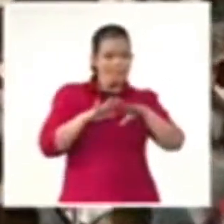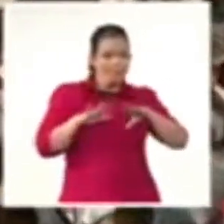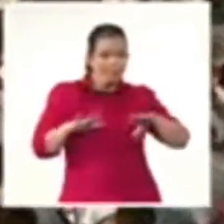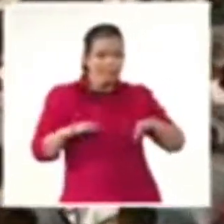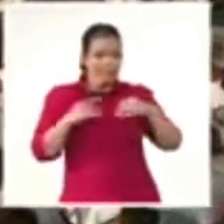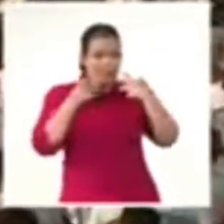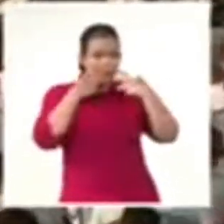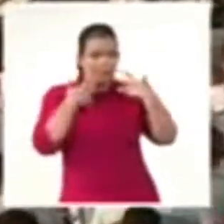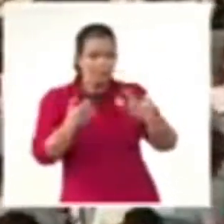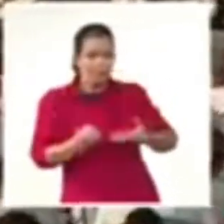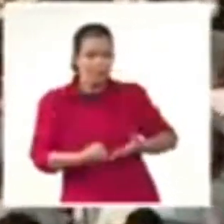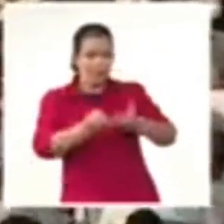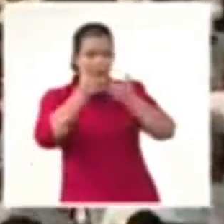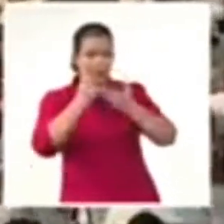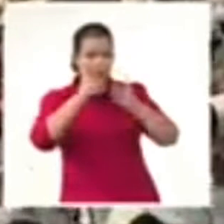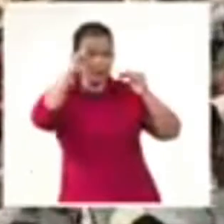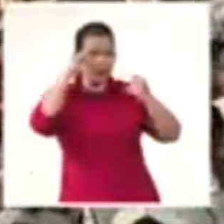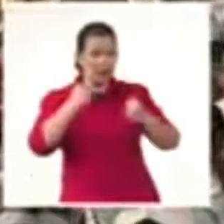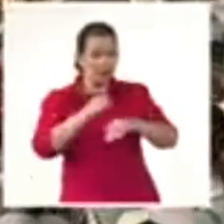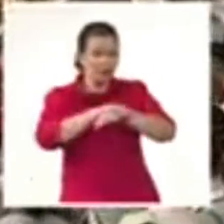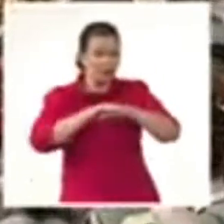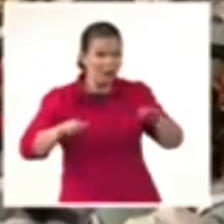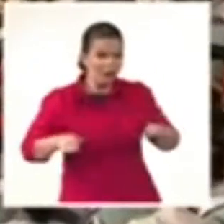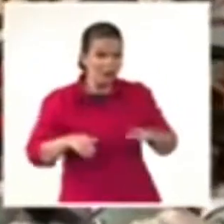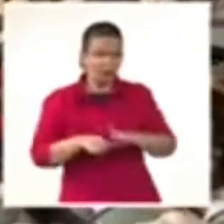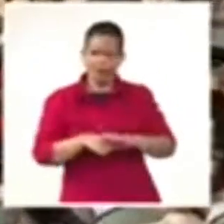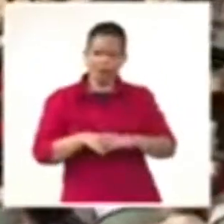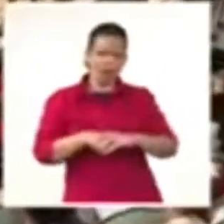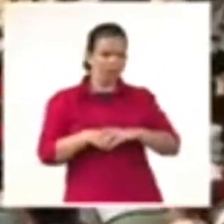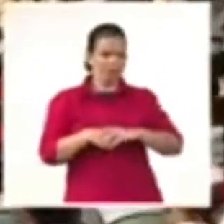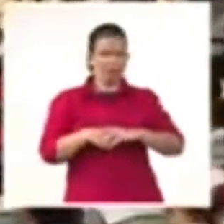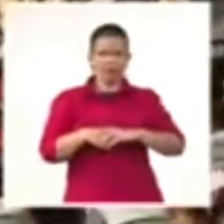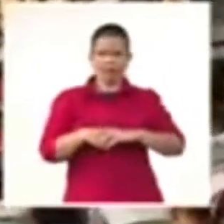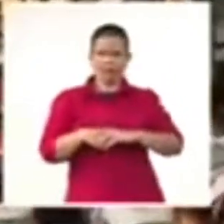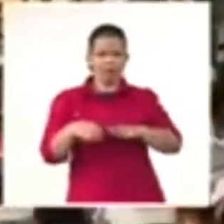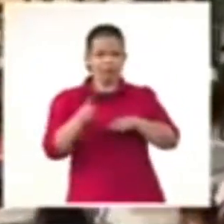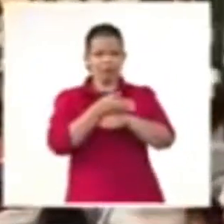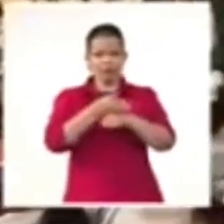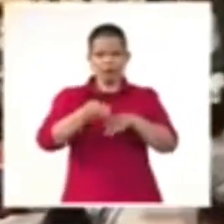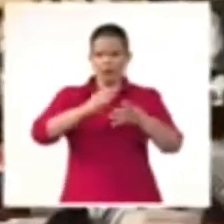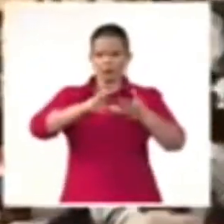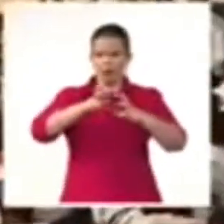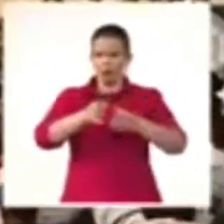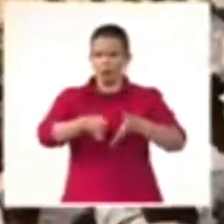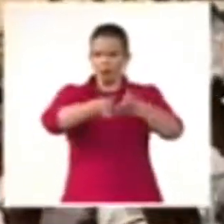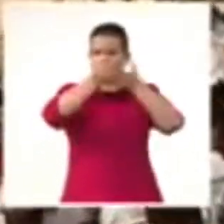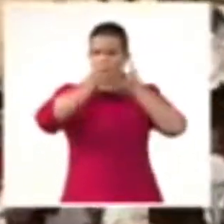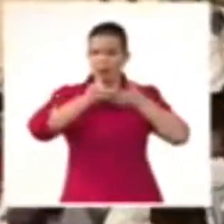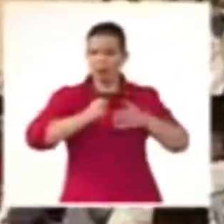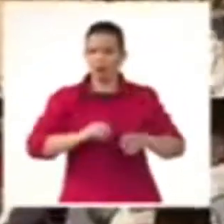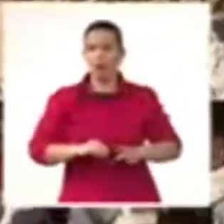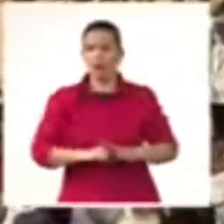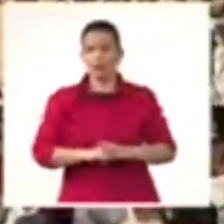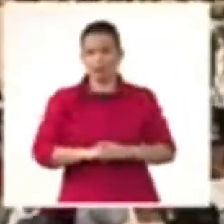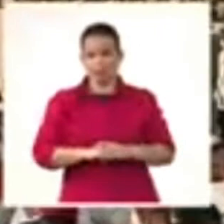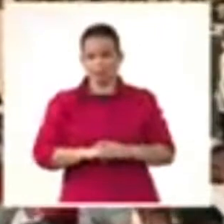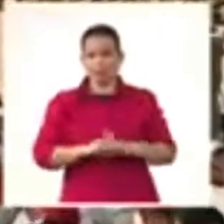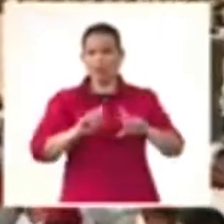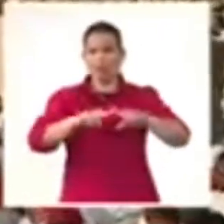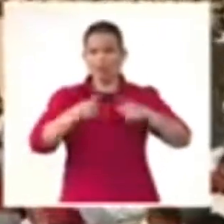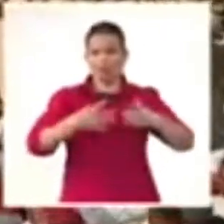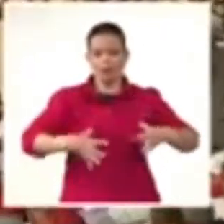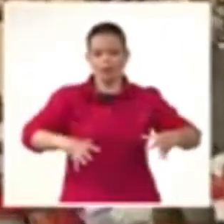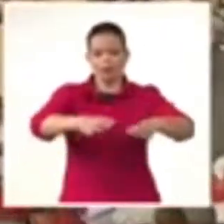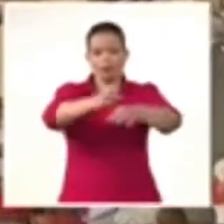de apoyo al esfuerzo del sistema de salud pública para enfrentar la pandemia, sino que ha incluido alimentos y otros